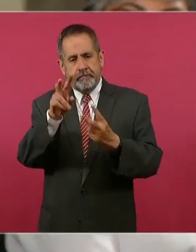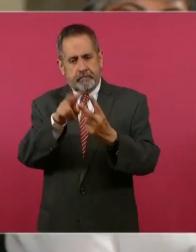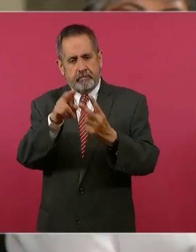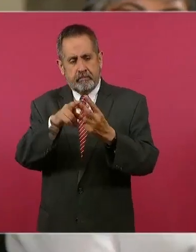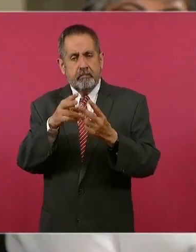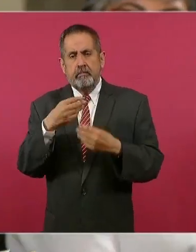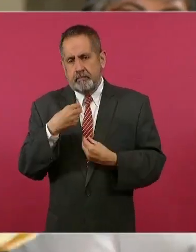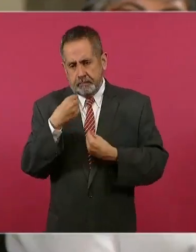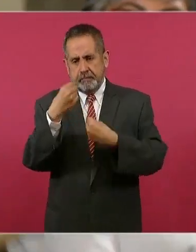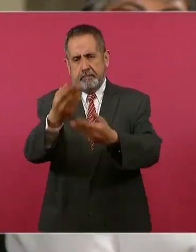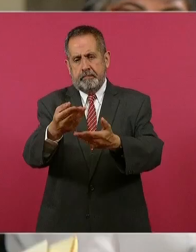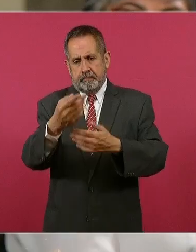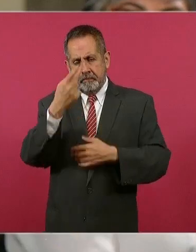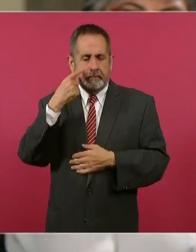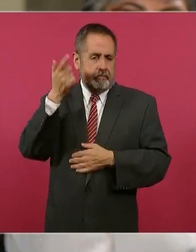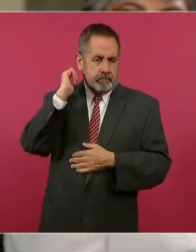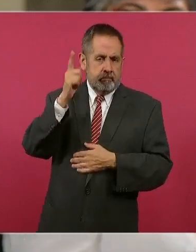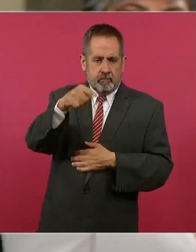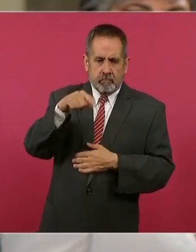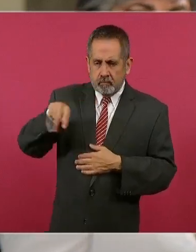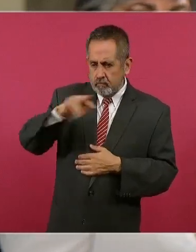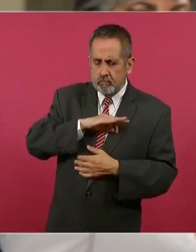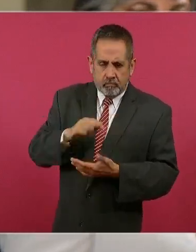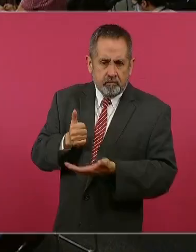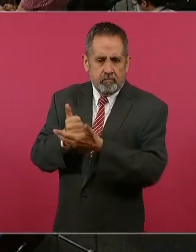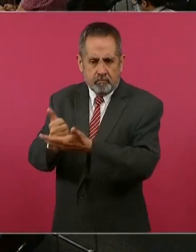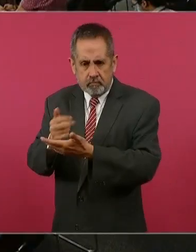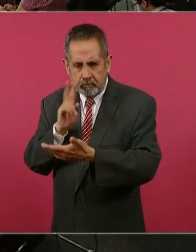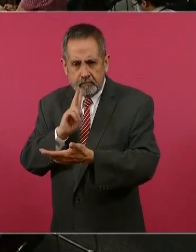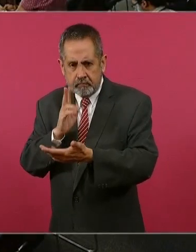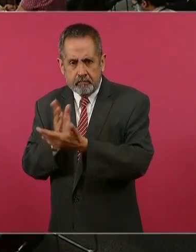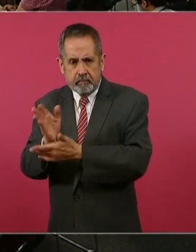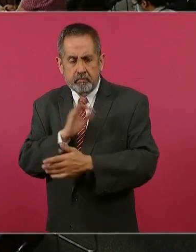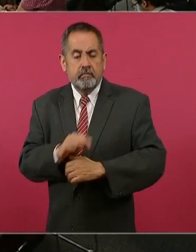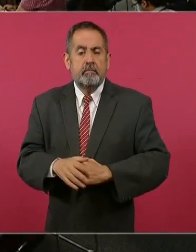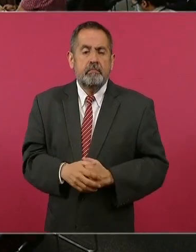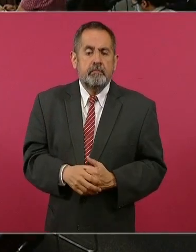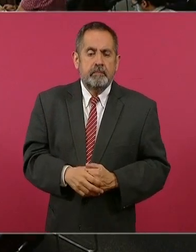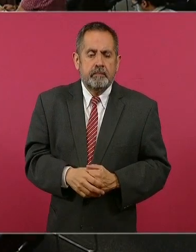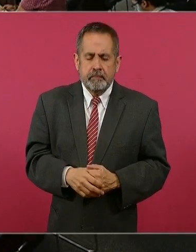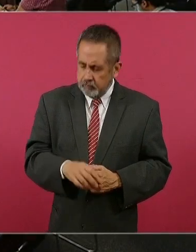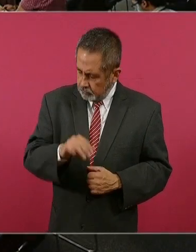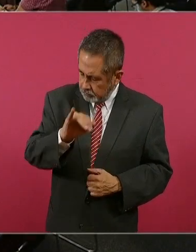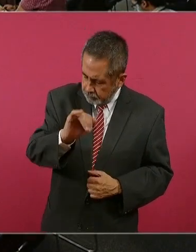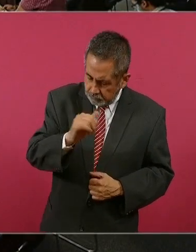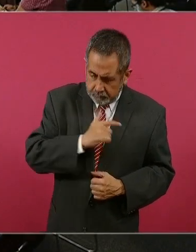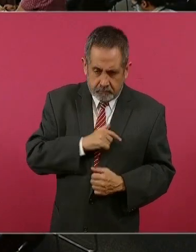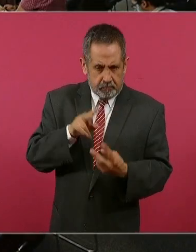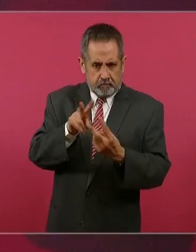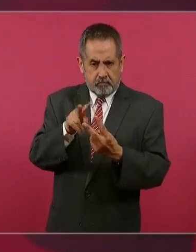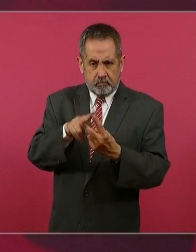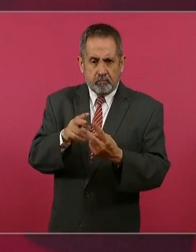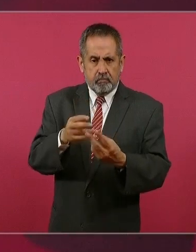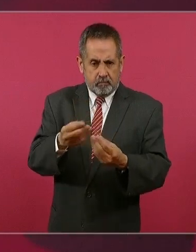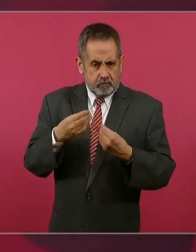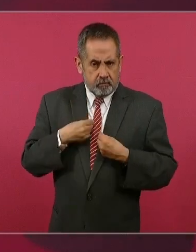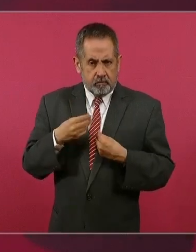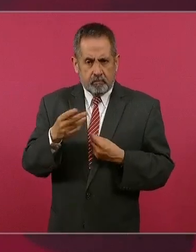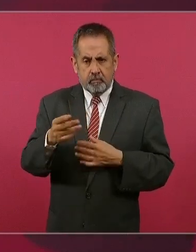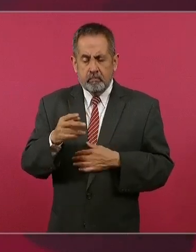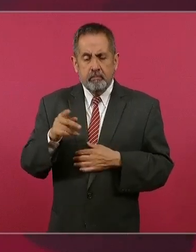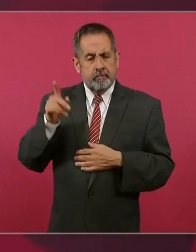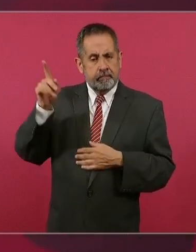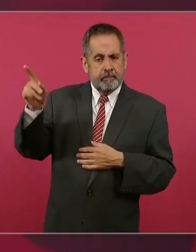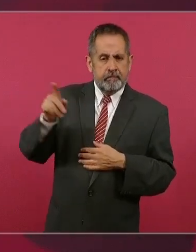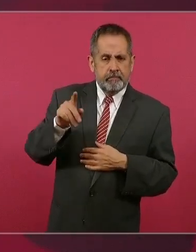les se la dan a conocer y esperan su valiosa ayuda. Sí, lo vemos los dos casos de Playa